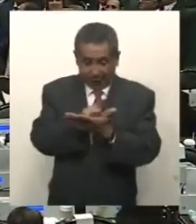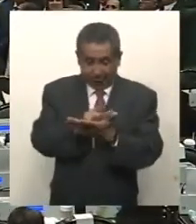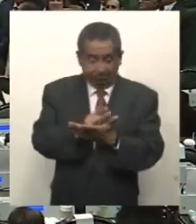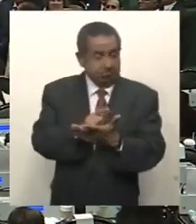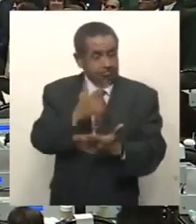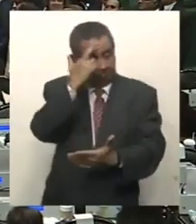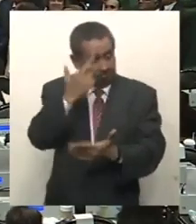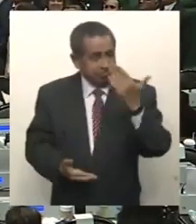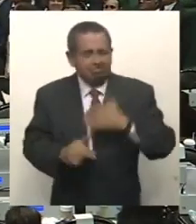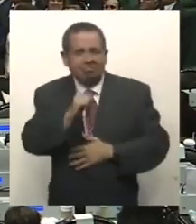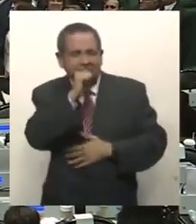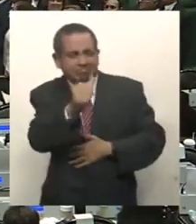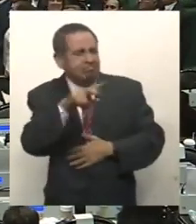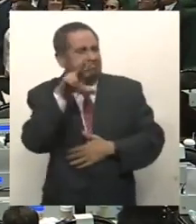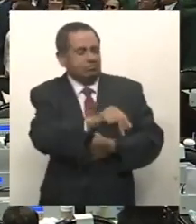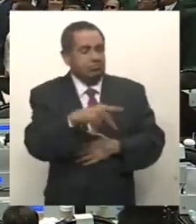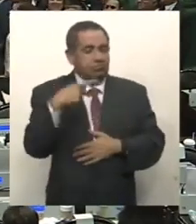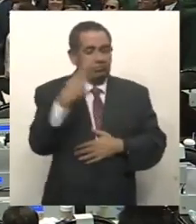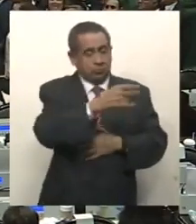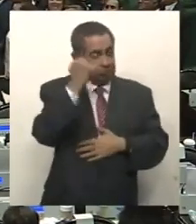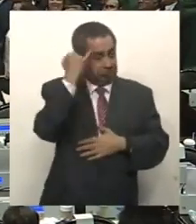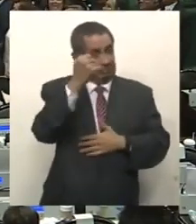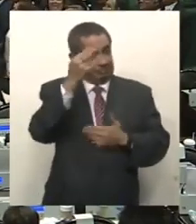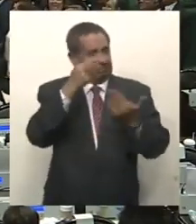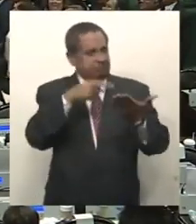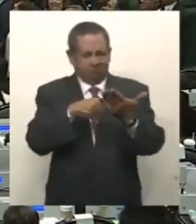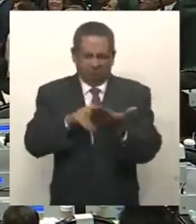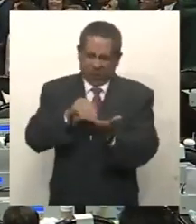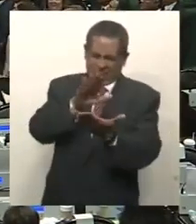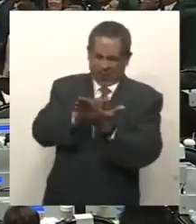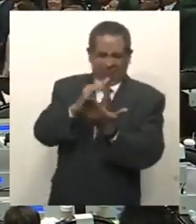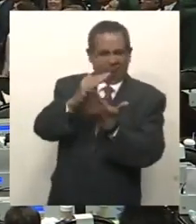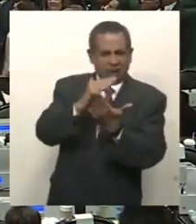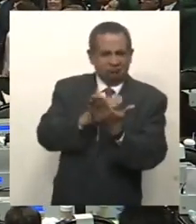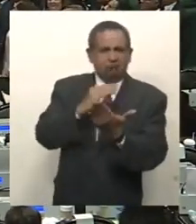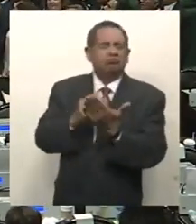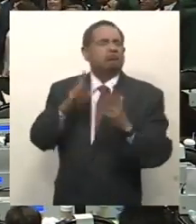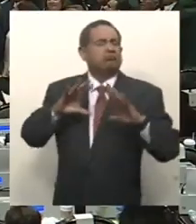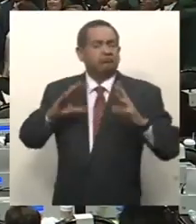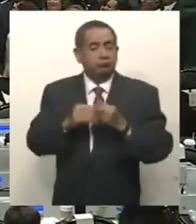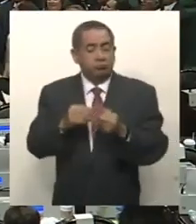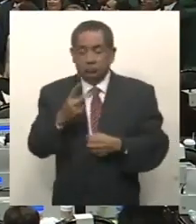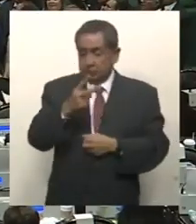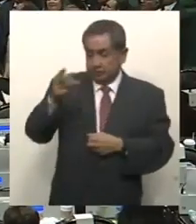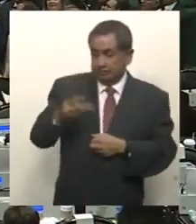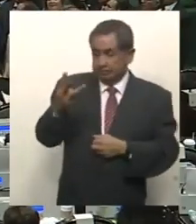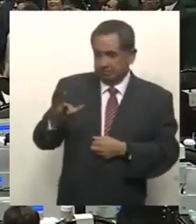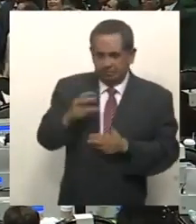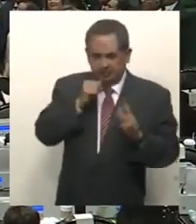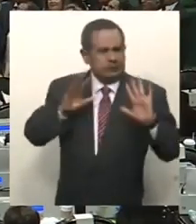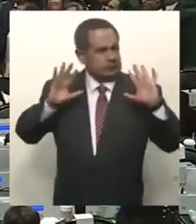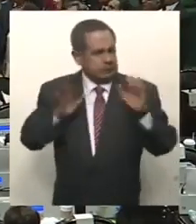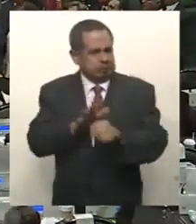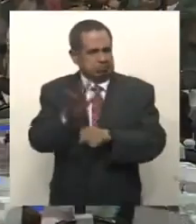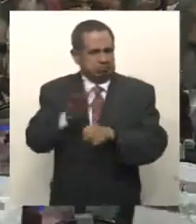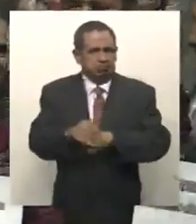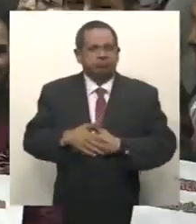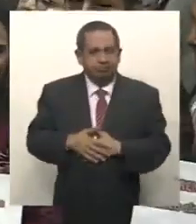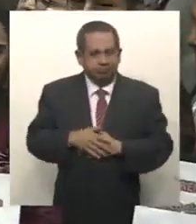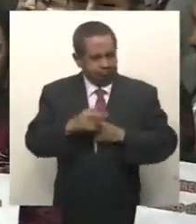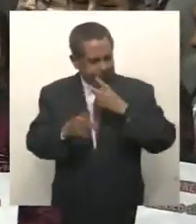violado la ley. La hipótesis jurídica lo contemplaba al no reunir las 2/3 partes. Yo